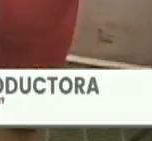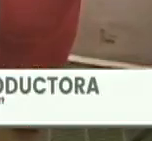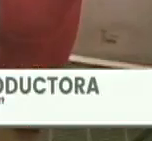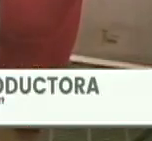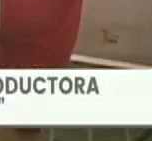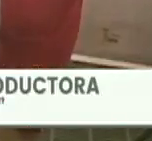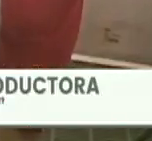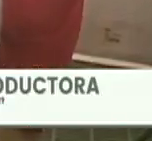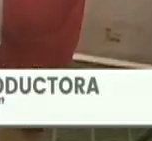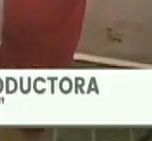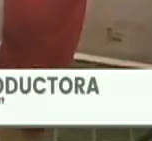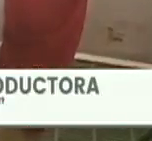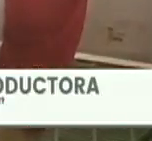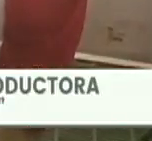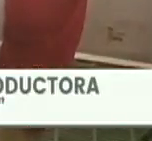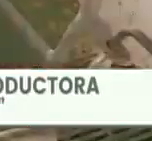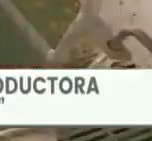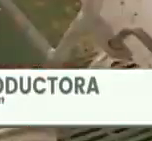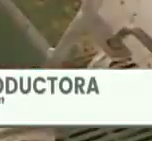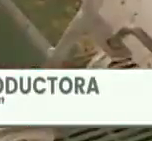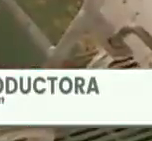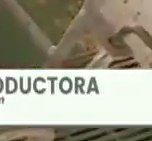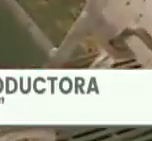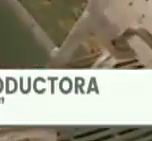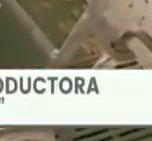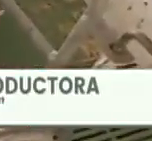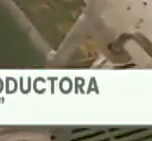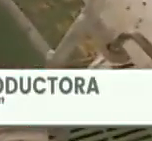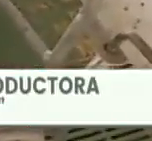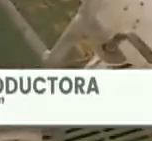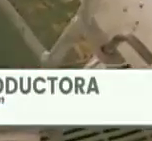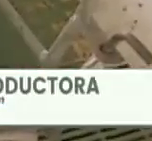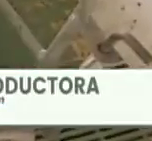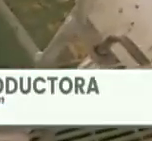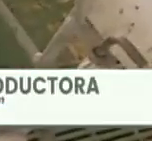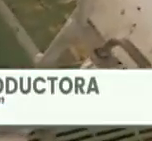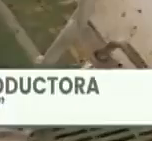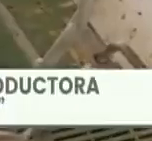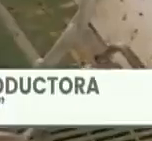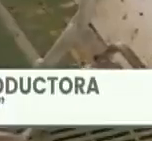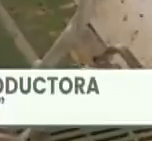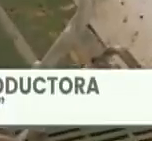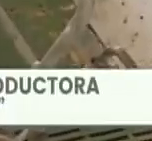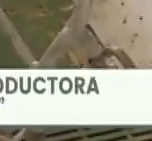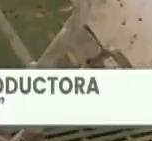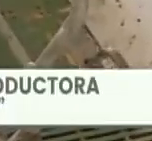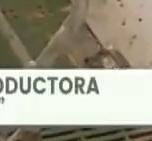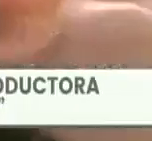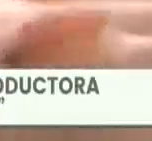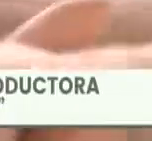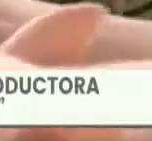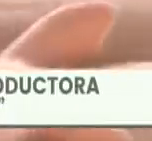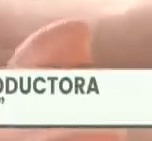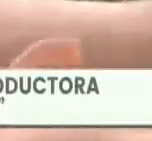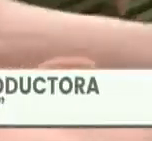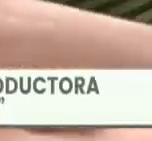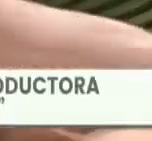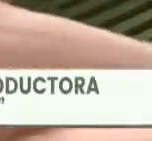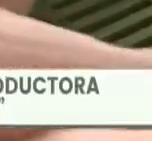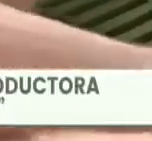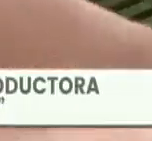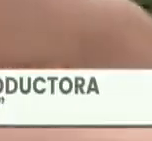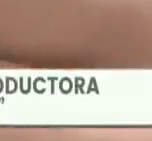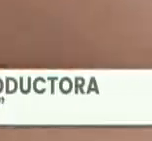productivo, aplicamos las mejores técnicas de producción. Para eso contamos con un centro de inseminación artificial,